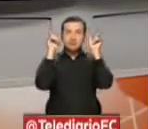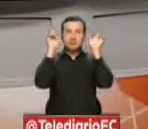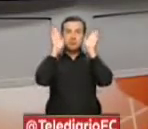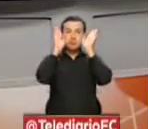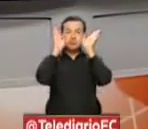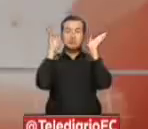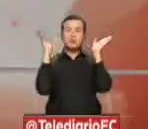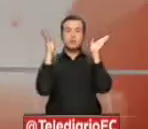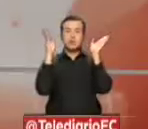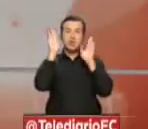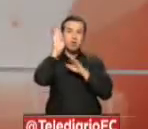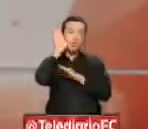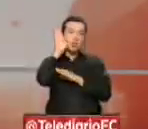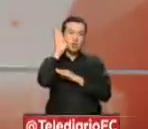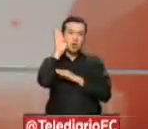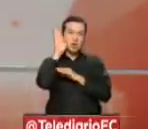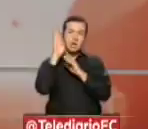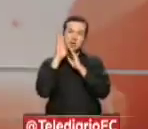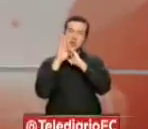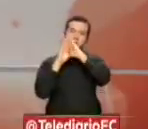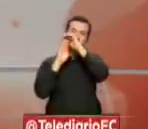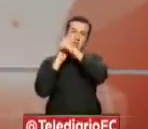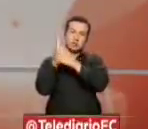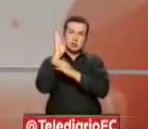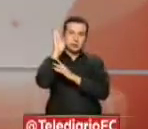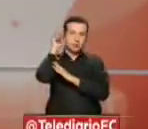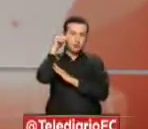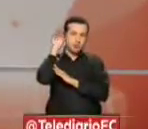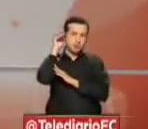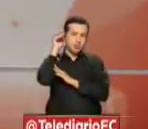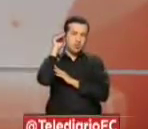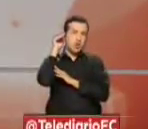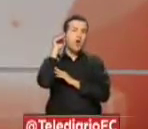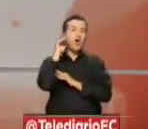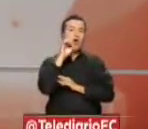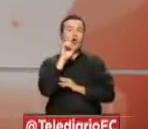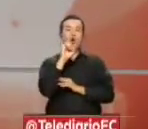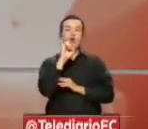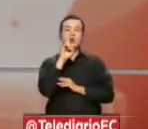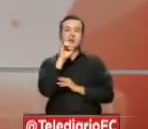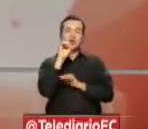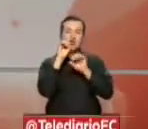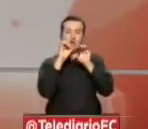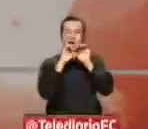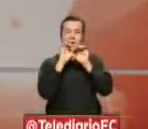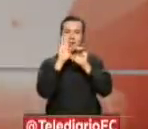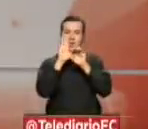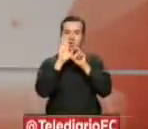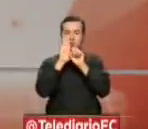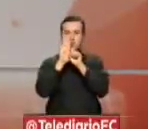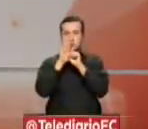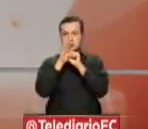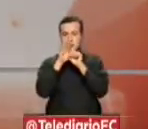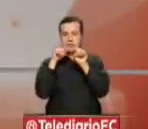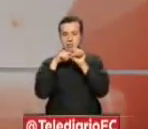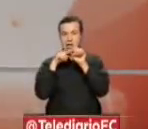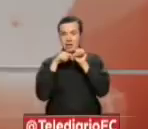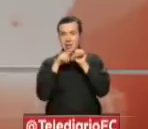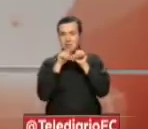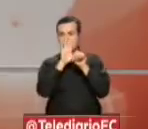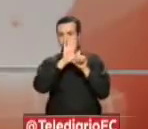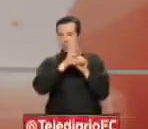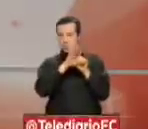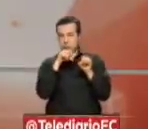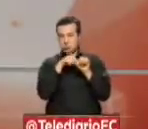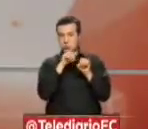orejas, bueno, la parte de la oreja es la parte externa, lo que cubre el oído, y el oído es la parte interna. Entonces, los dos merecen un especial cuidado, sobre